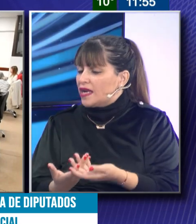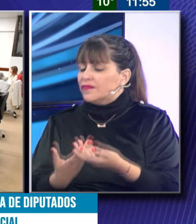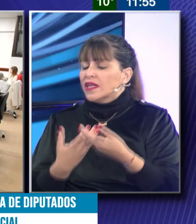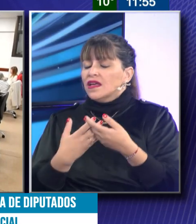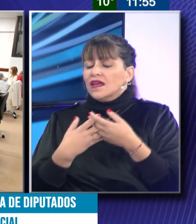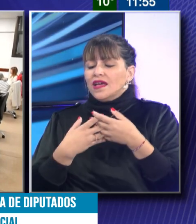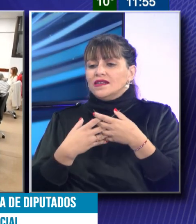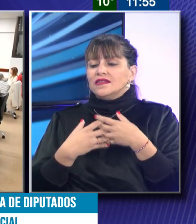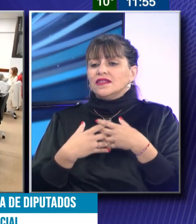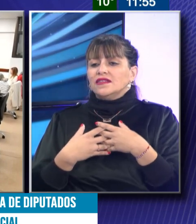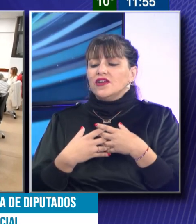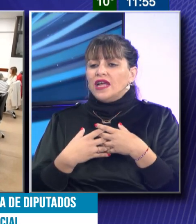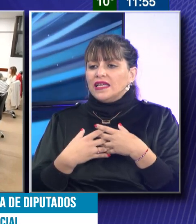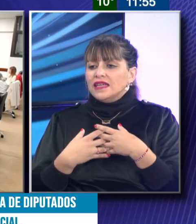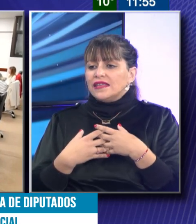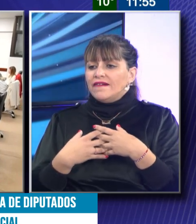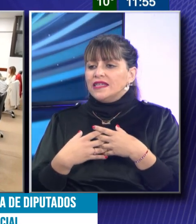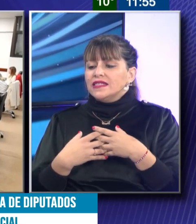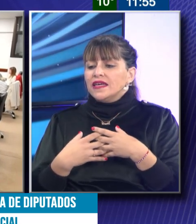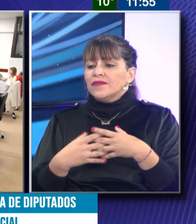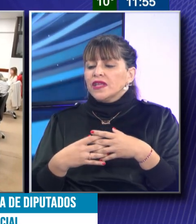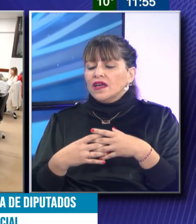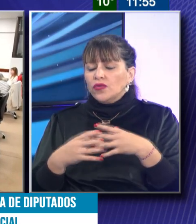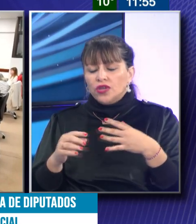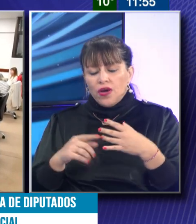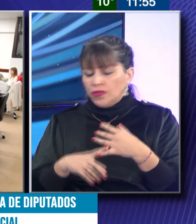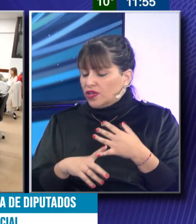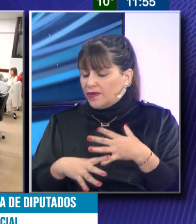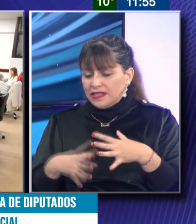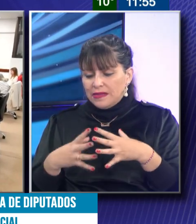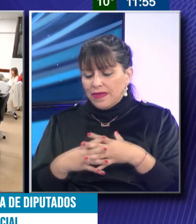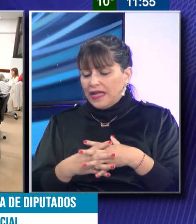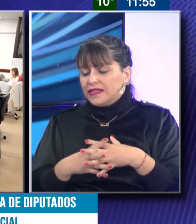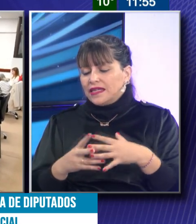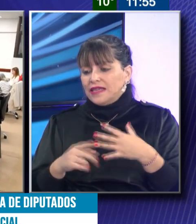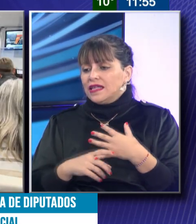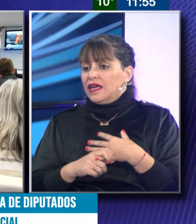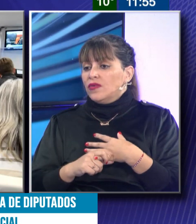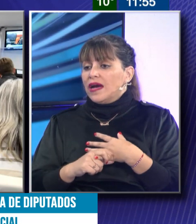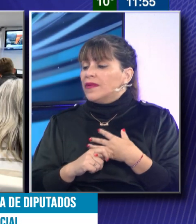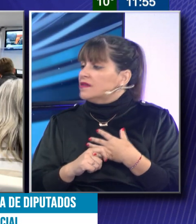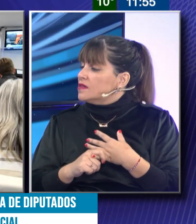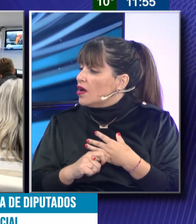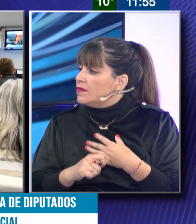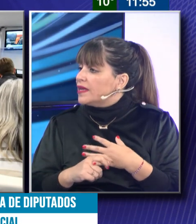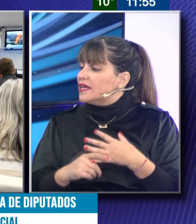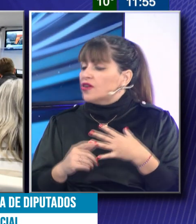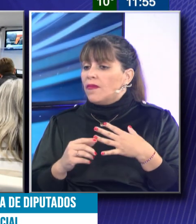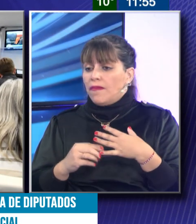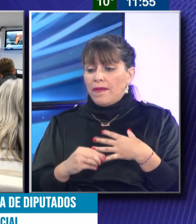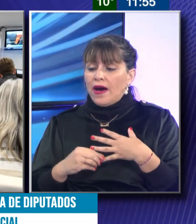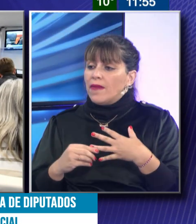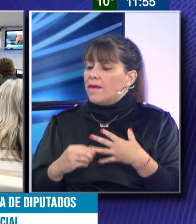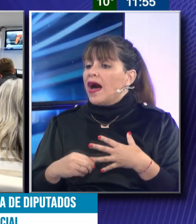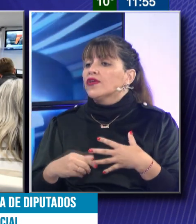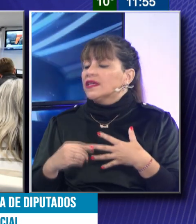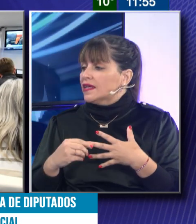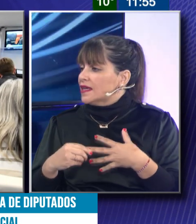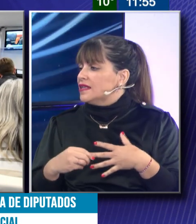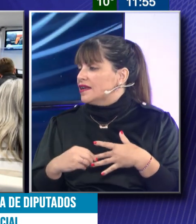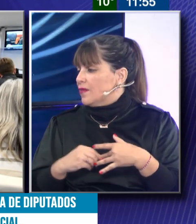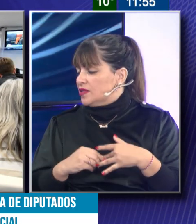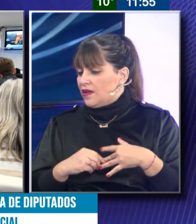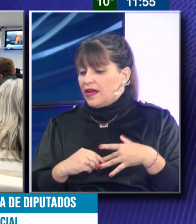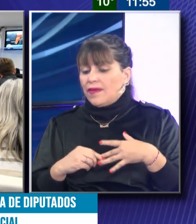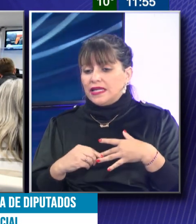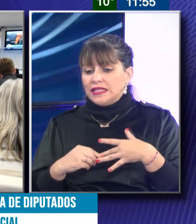otro lugar. En ese sentido, la ley establece uno de los puntos principales es una pensión para aquellos papá o mamá o quien